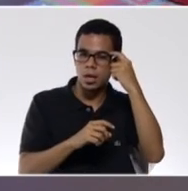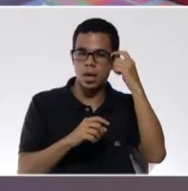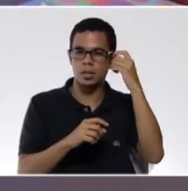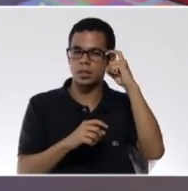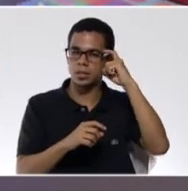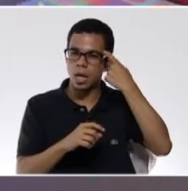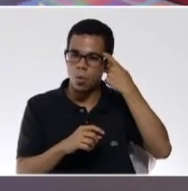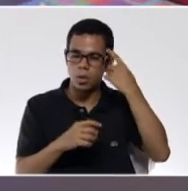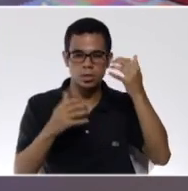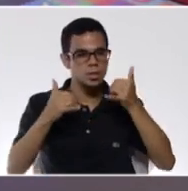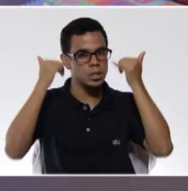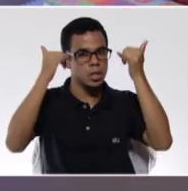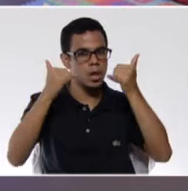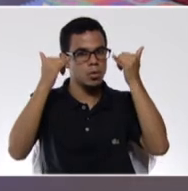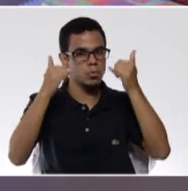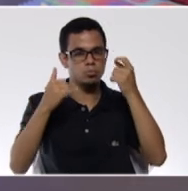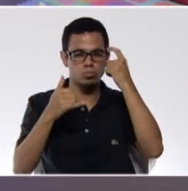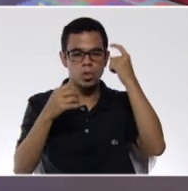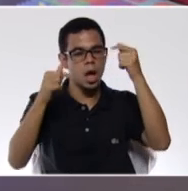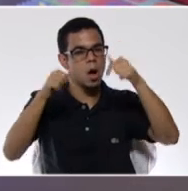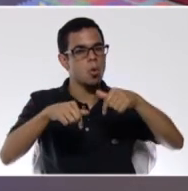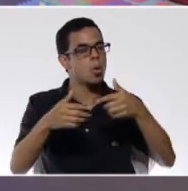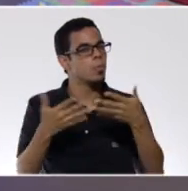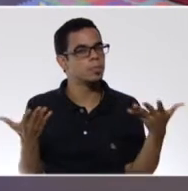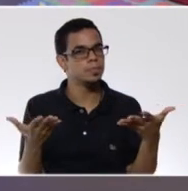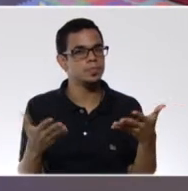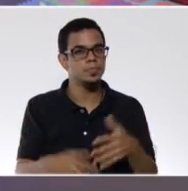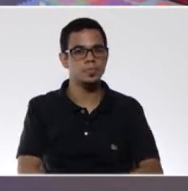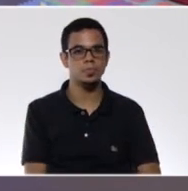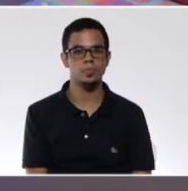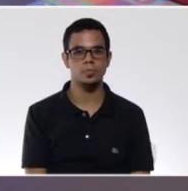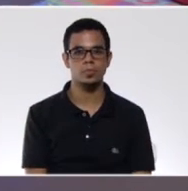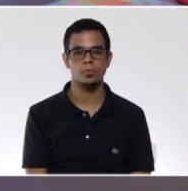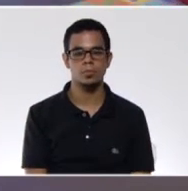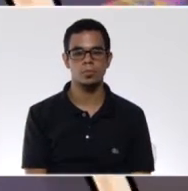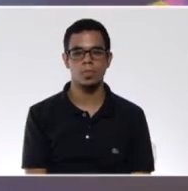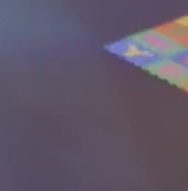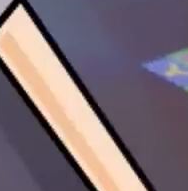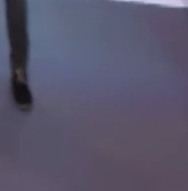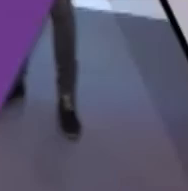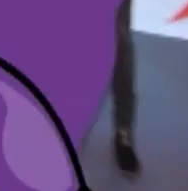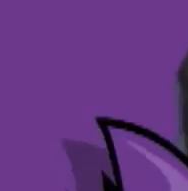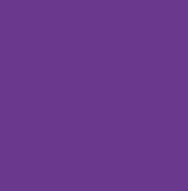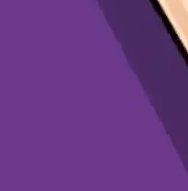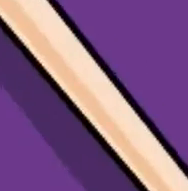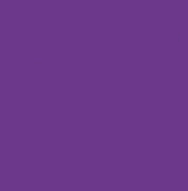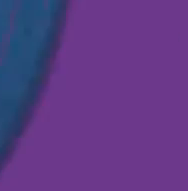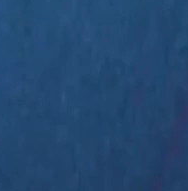se conmemora o qué se recuerda tal día como hoy.